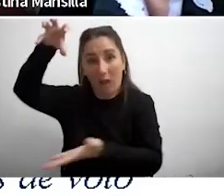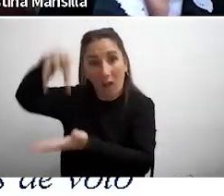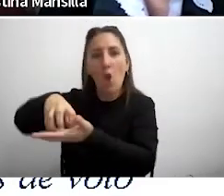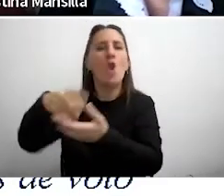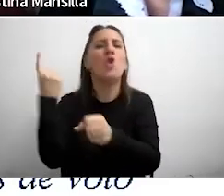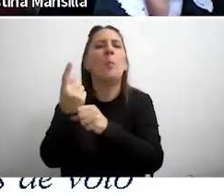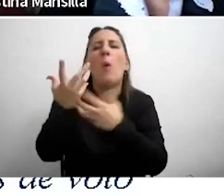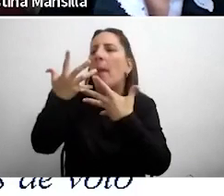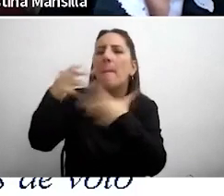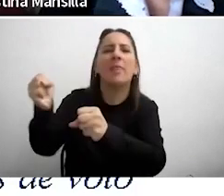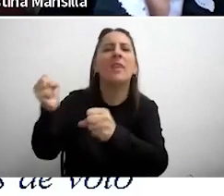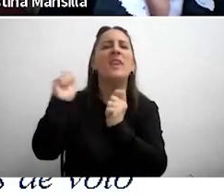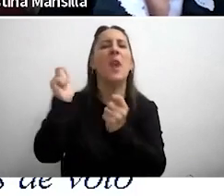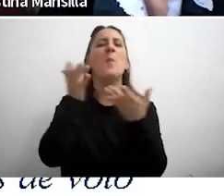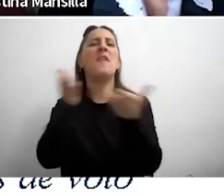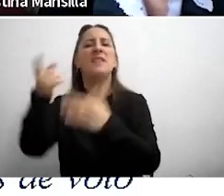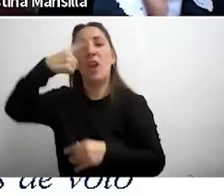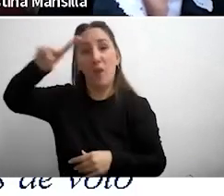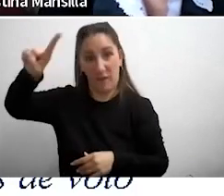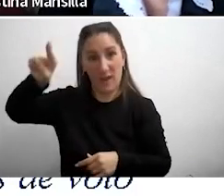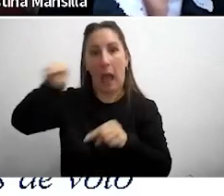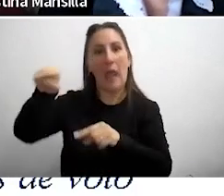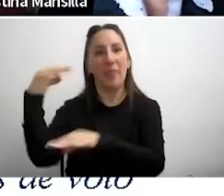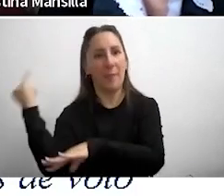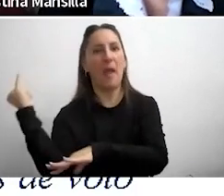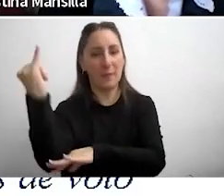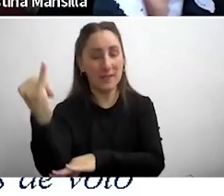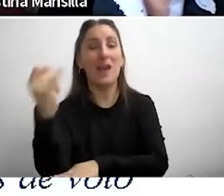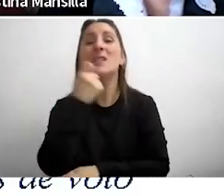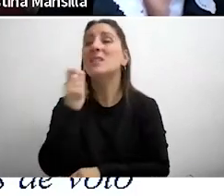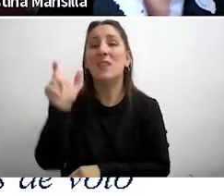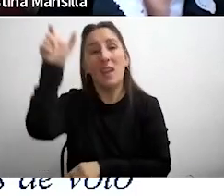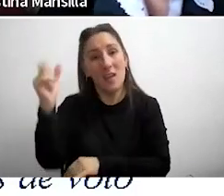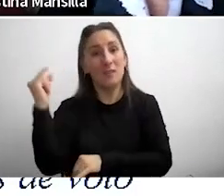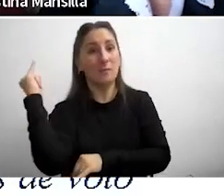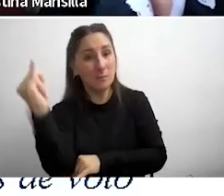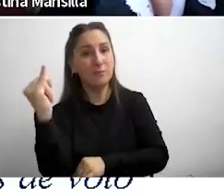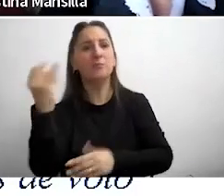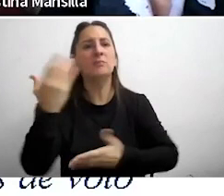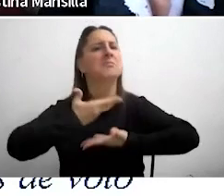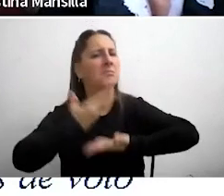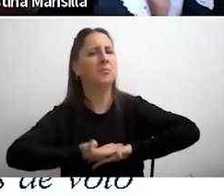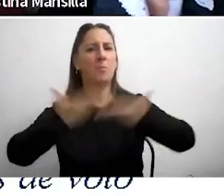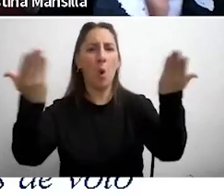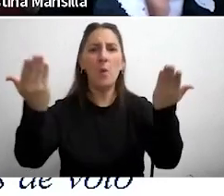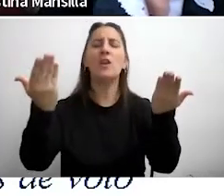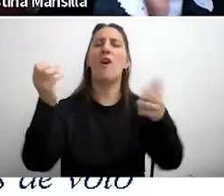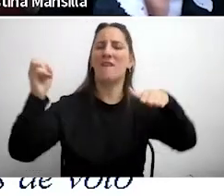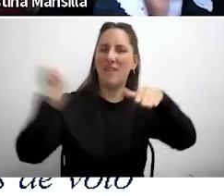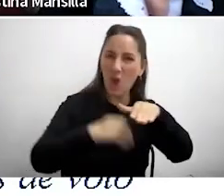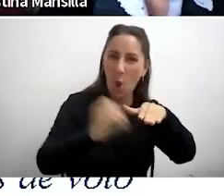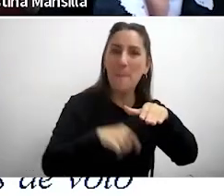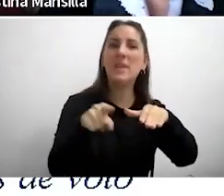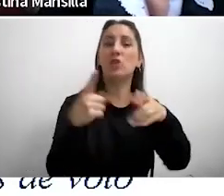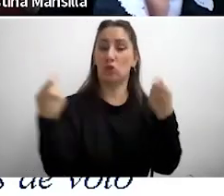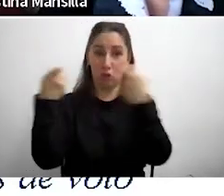identificación del beneficiario final. En el caso de que el informante haga oferta pública, el fideicomiso, la